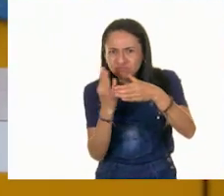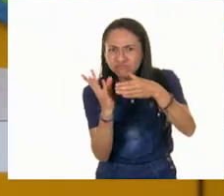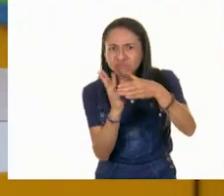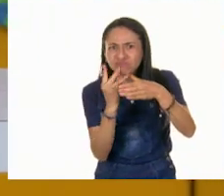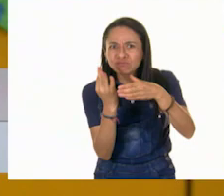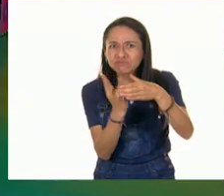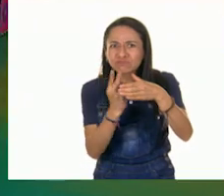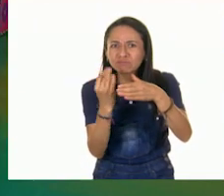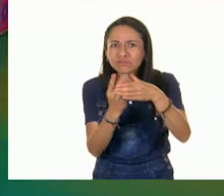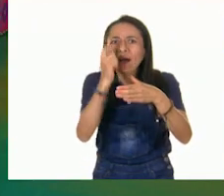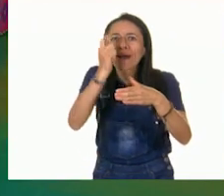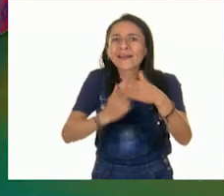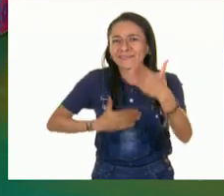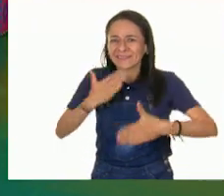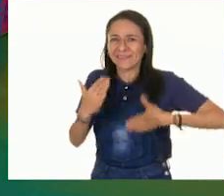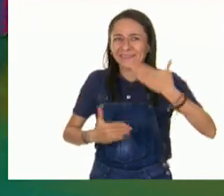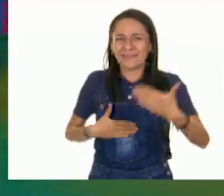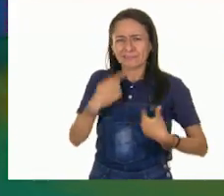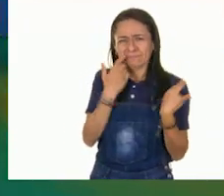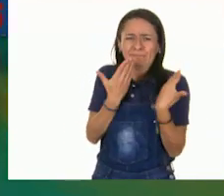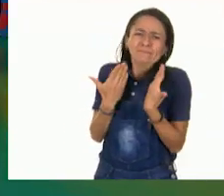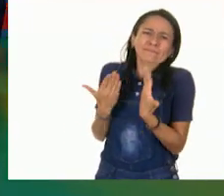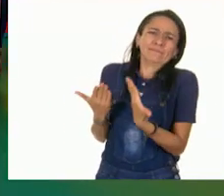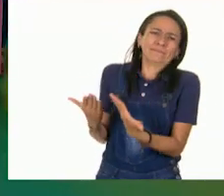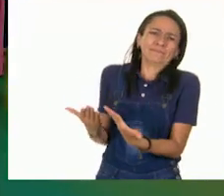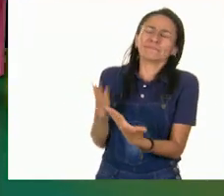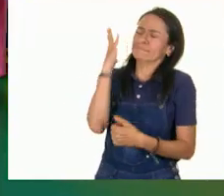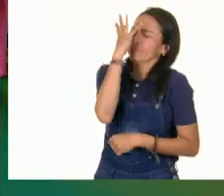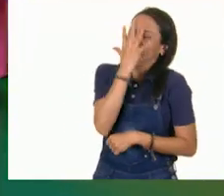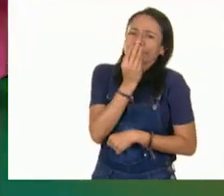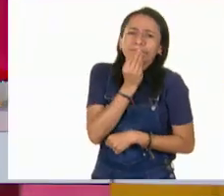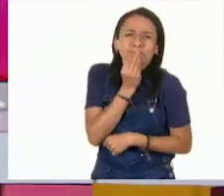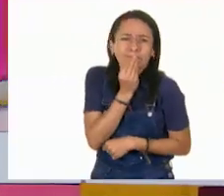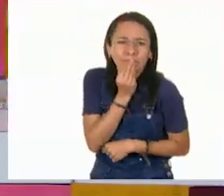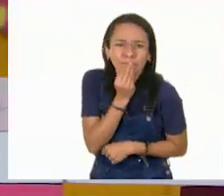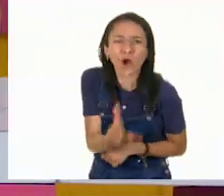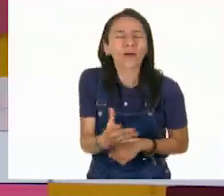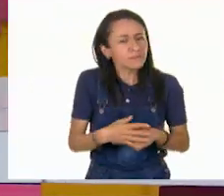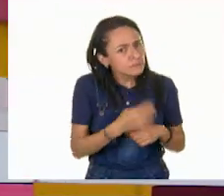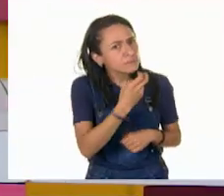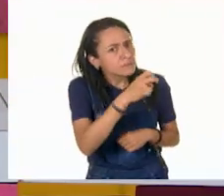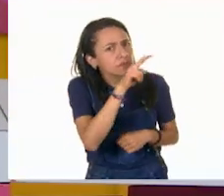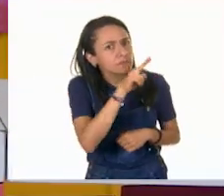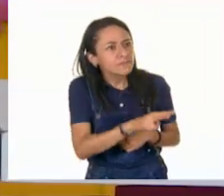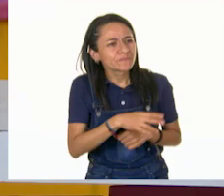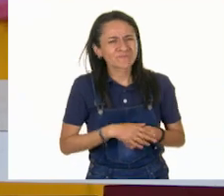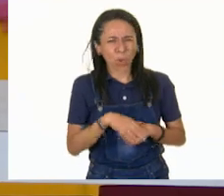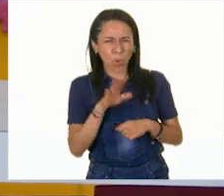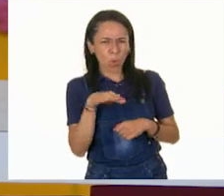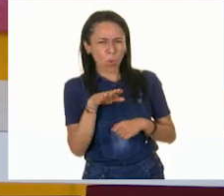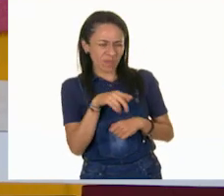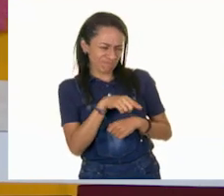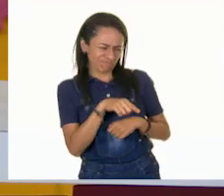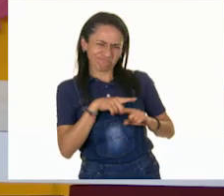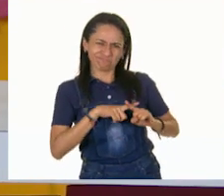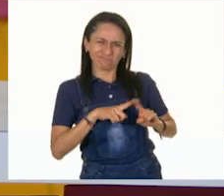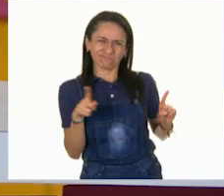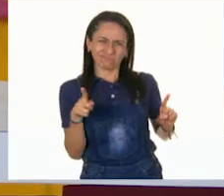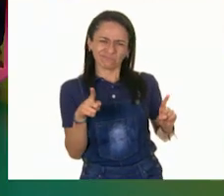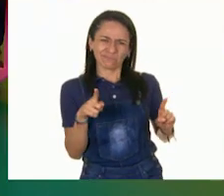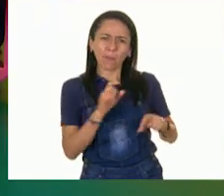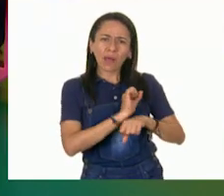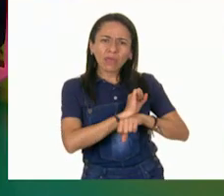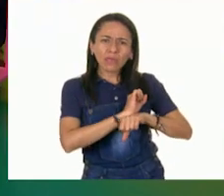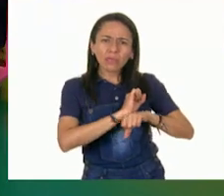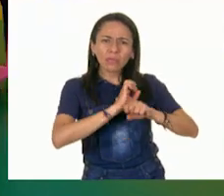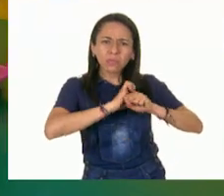color! ¡Mira, qué hermosura! Oye, sí. Si tú puedes. Esta no está tan pintada. Esta.